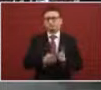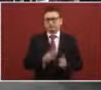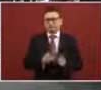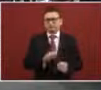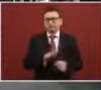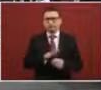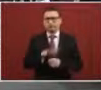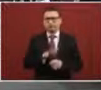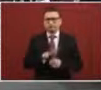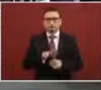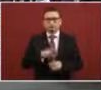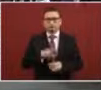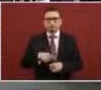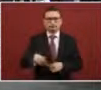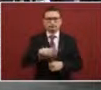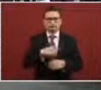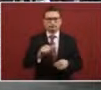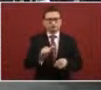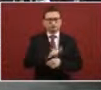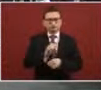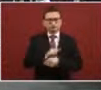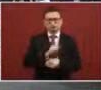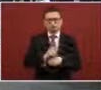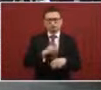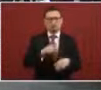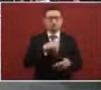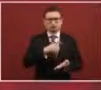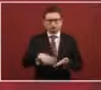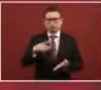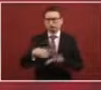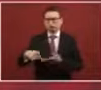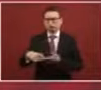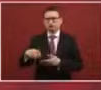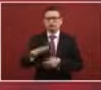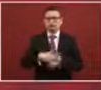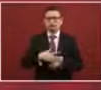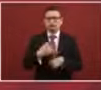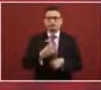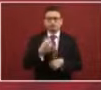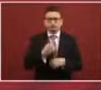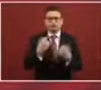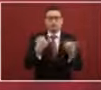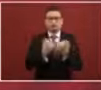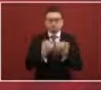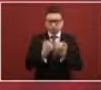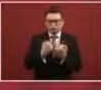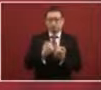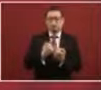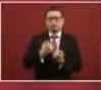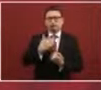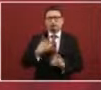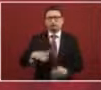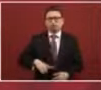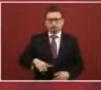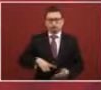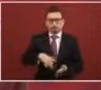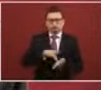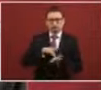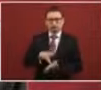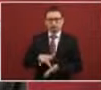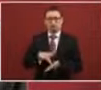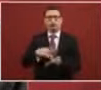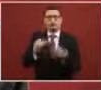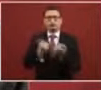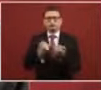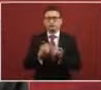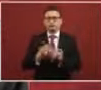querían comprar los carros porque al mismo tiempo querían ayudar a las comunidades más